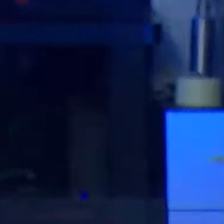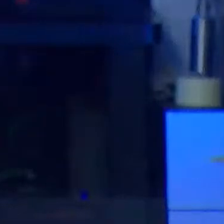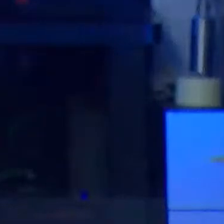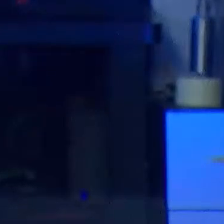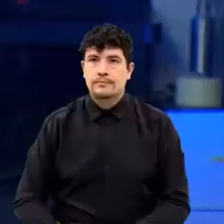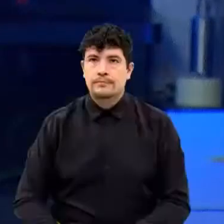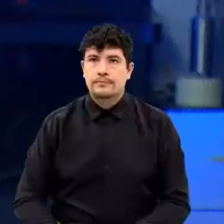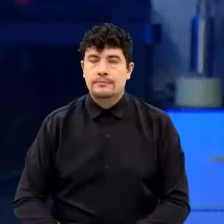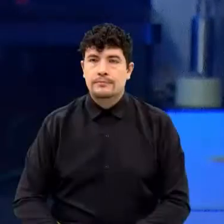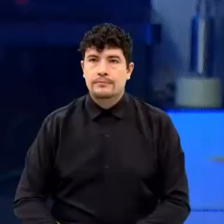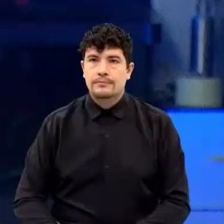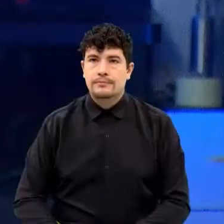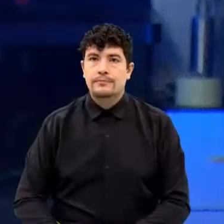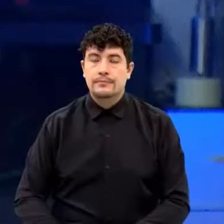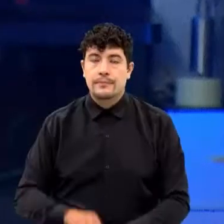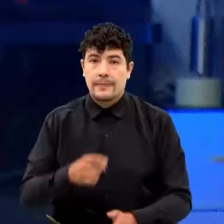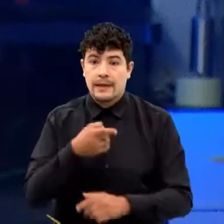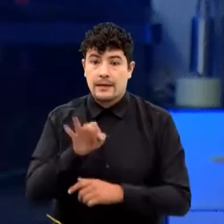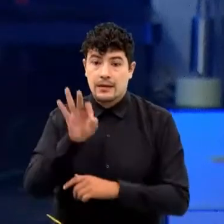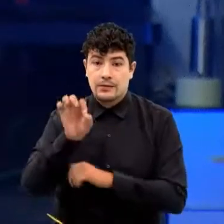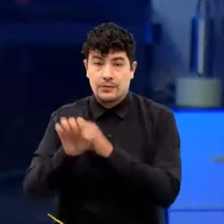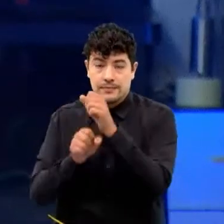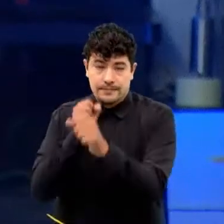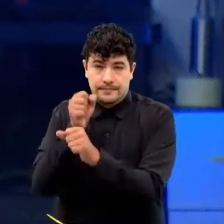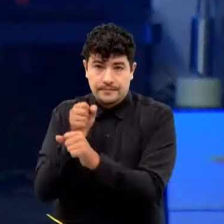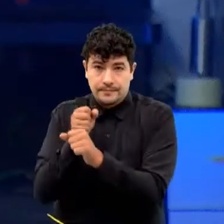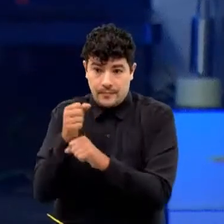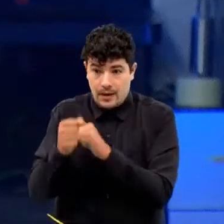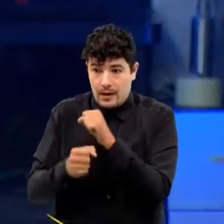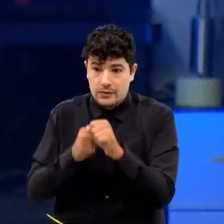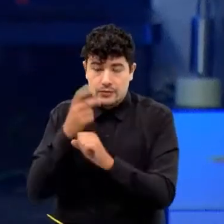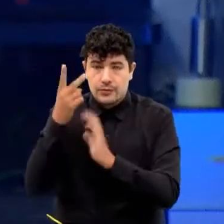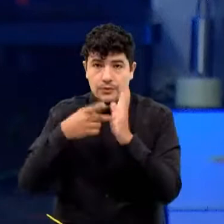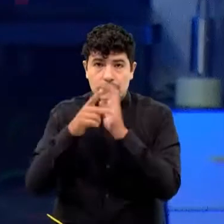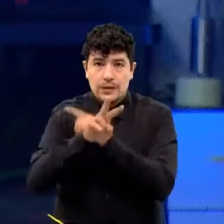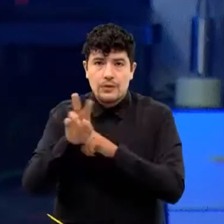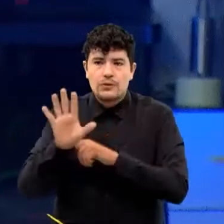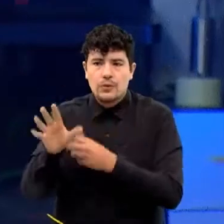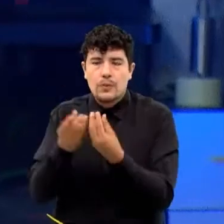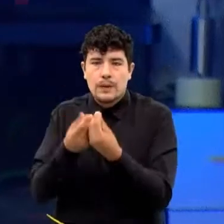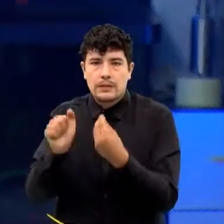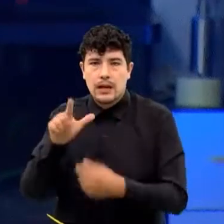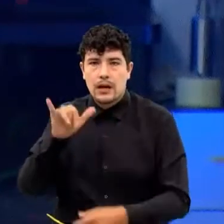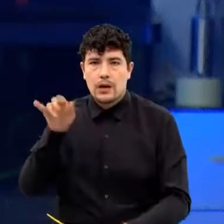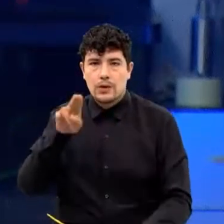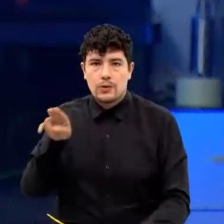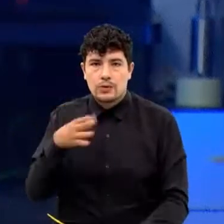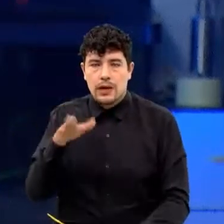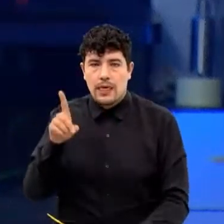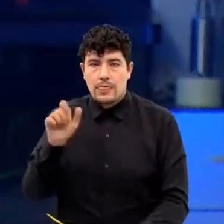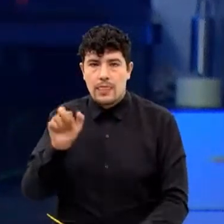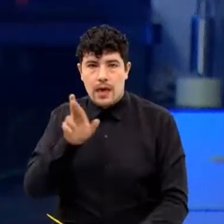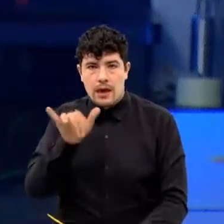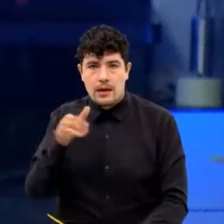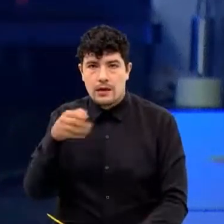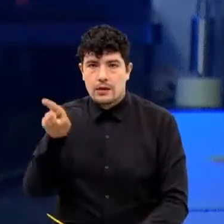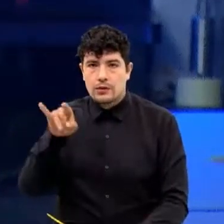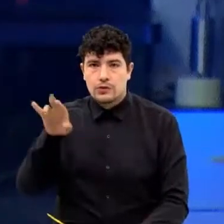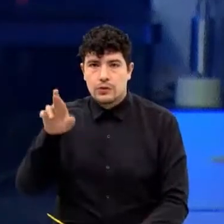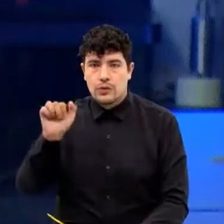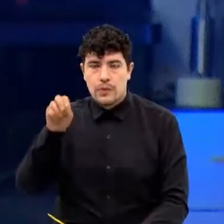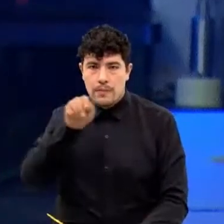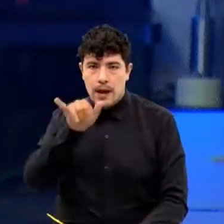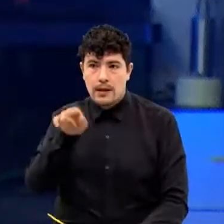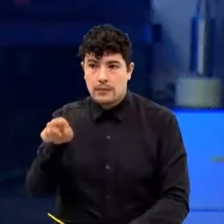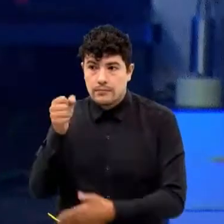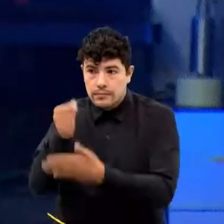El 18 de agosto de este año, nuestra compañera Luz Dari Surmay fue víctima de un intento de hurto que terminó con su vida.